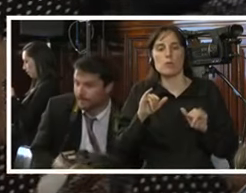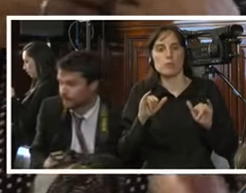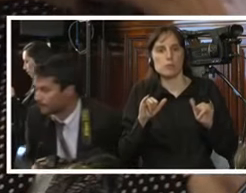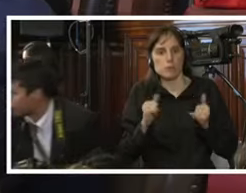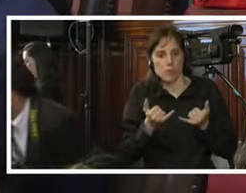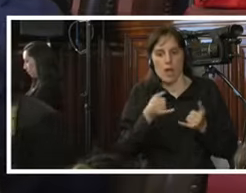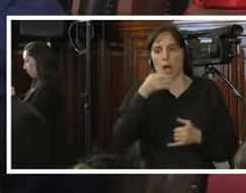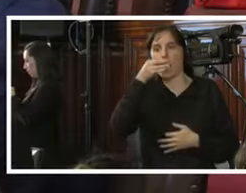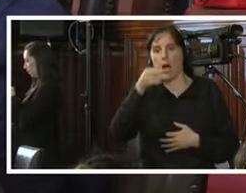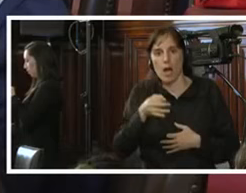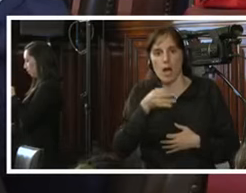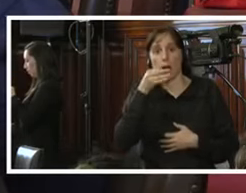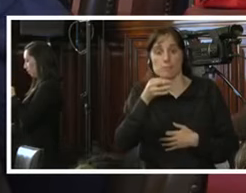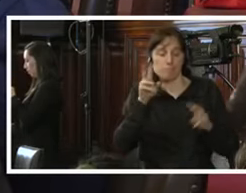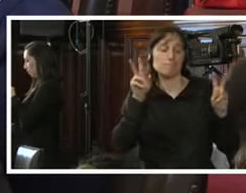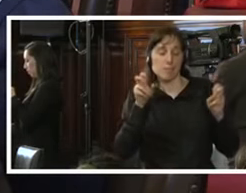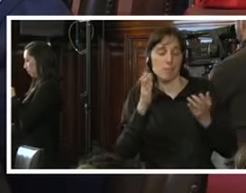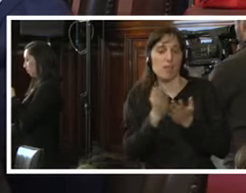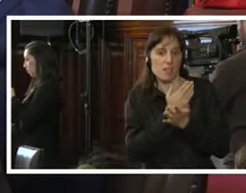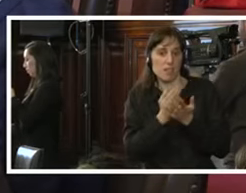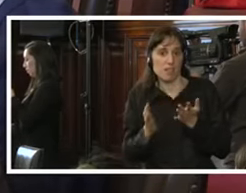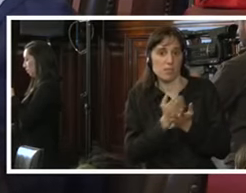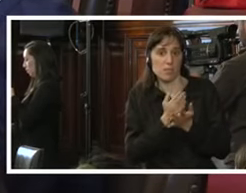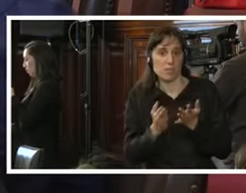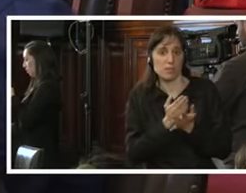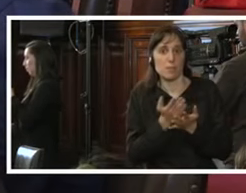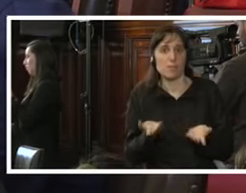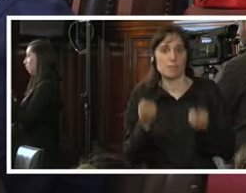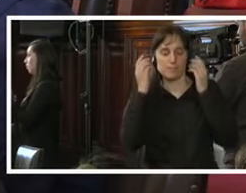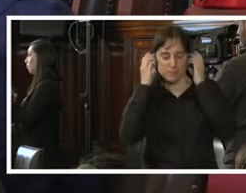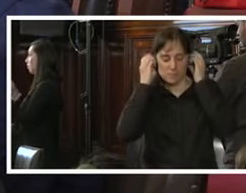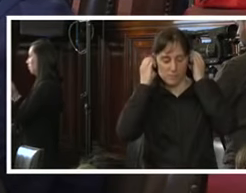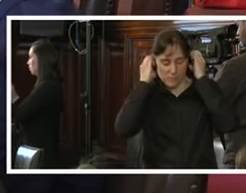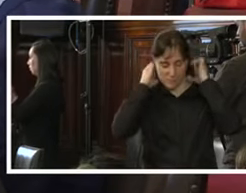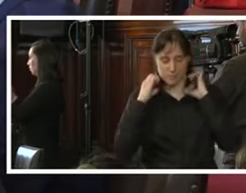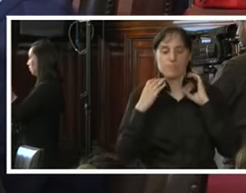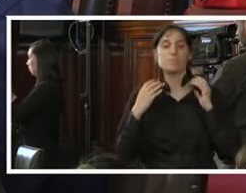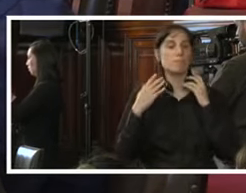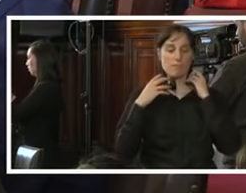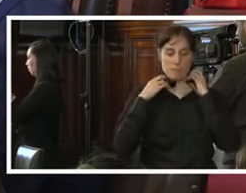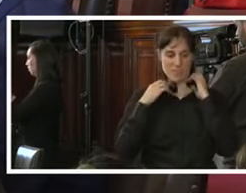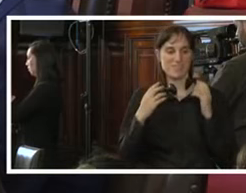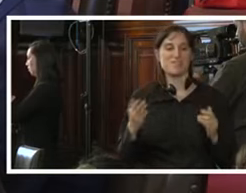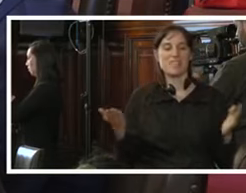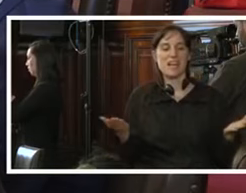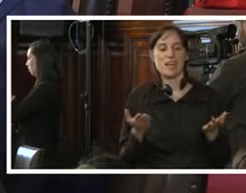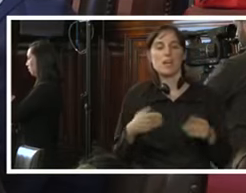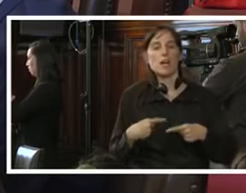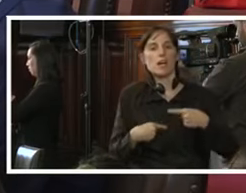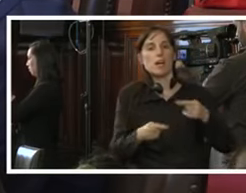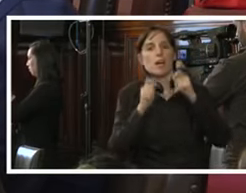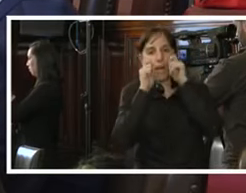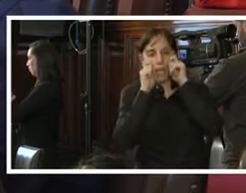bueno muchas gracias por su participación y seguimos atentos a recibir la información que se